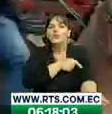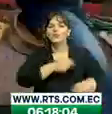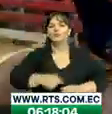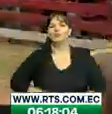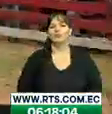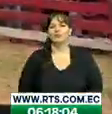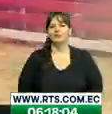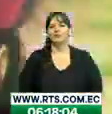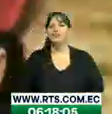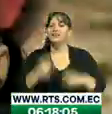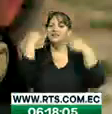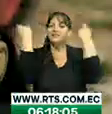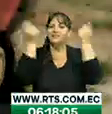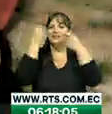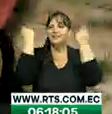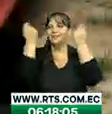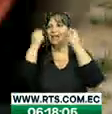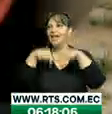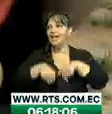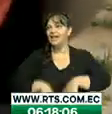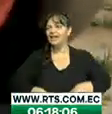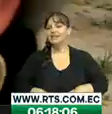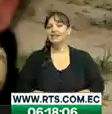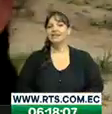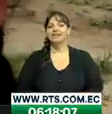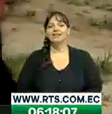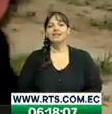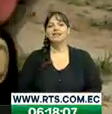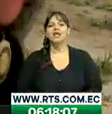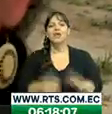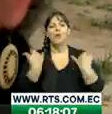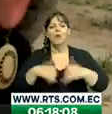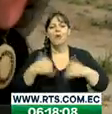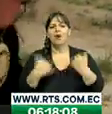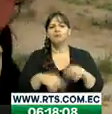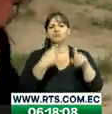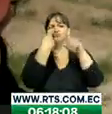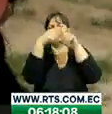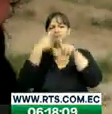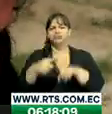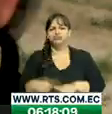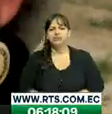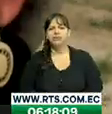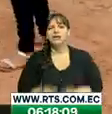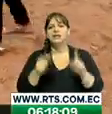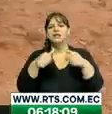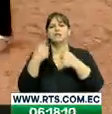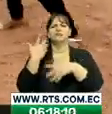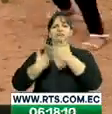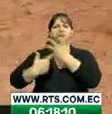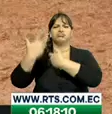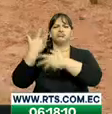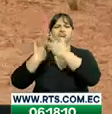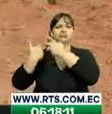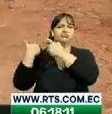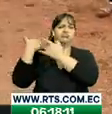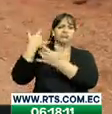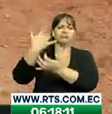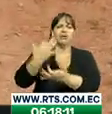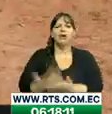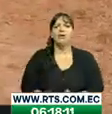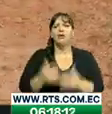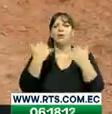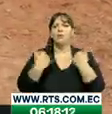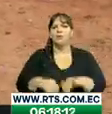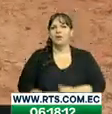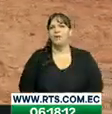en sus festividades. Hemos realizado infinitos juegos culturales, ancestrales. Aparando el huevo, era que se